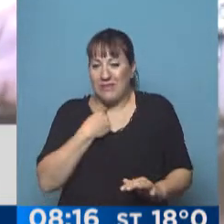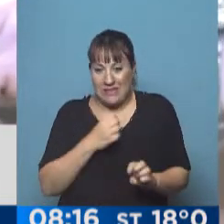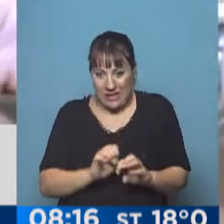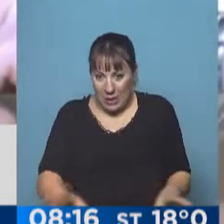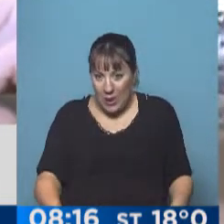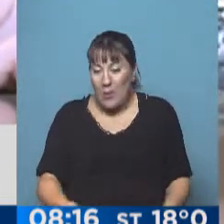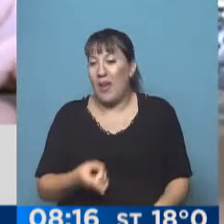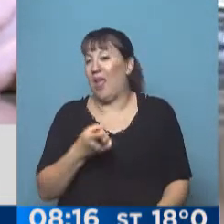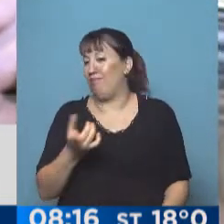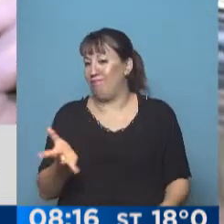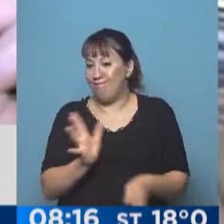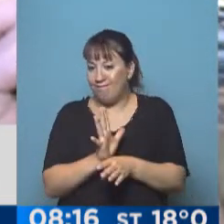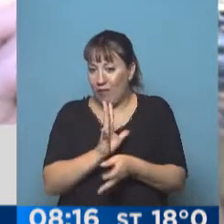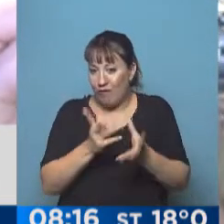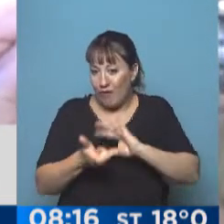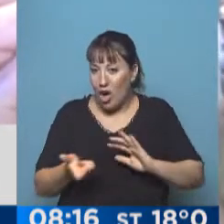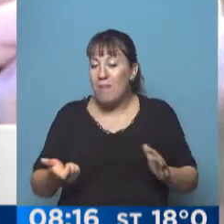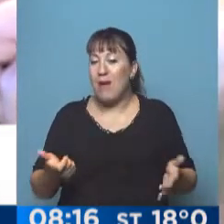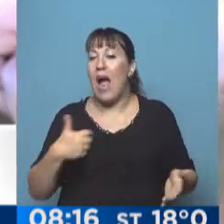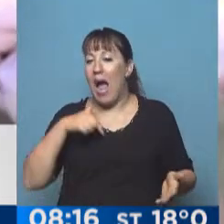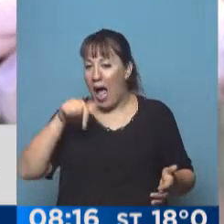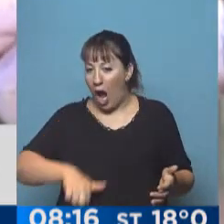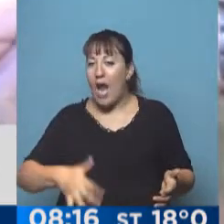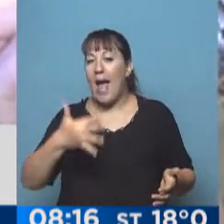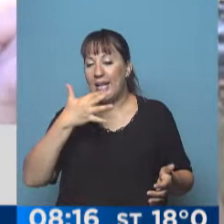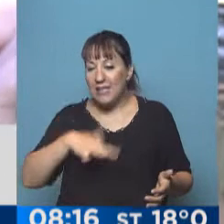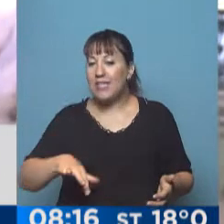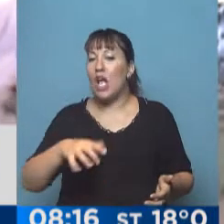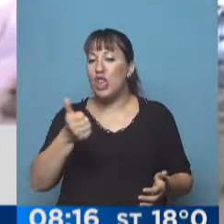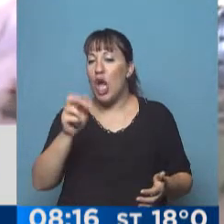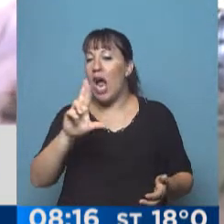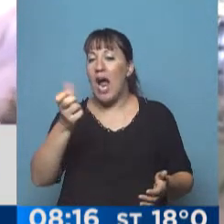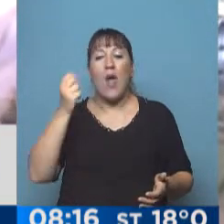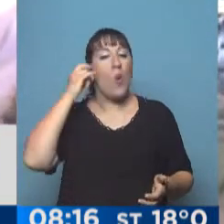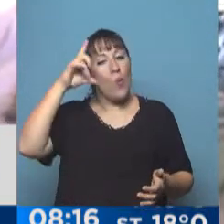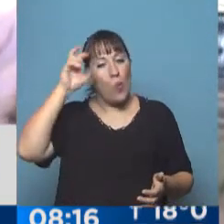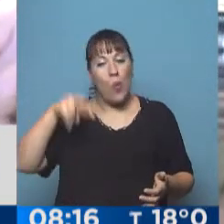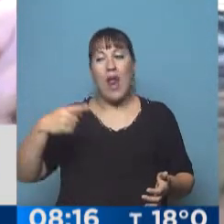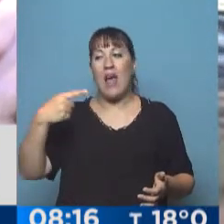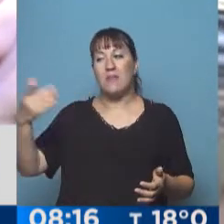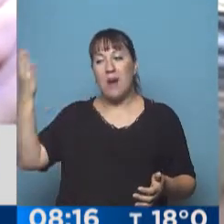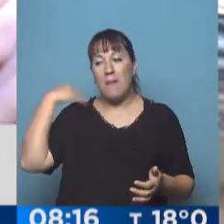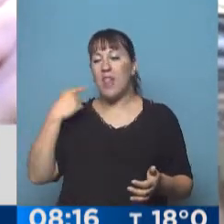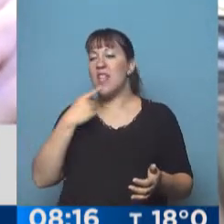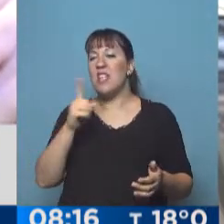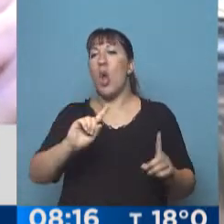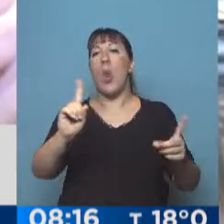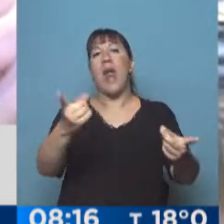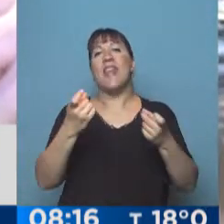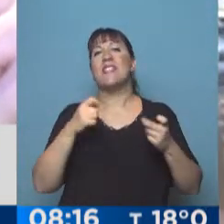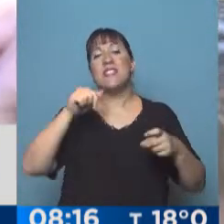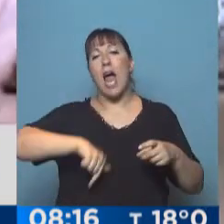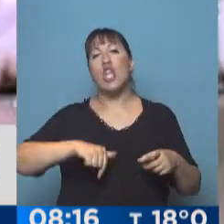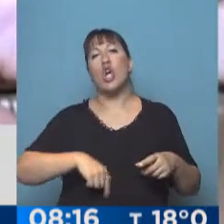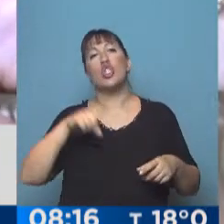no sirve ahora entiendo las explicaciones de aranguren de la semana pasada cuando decía que era necesario el autoabastecimiento y que